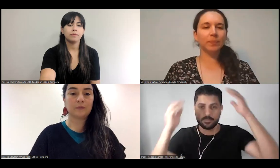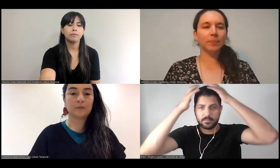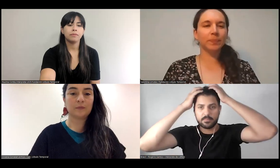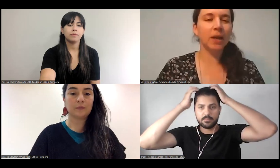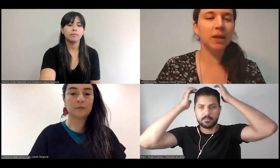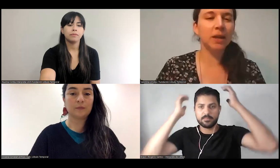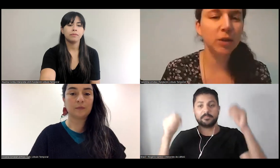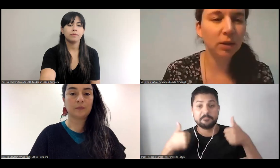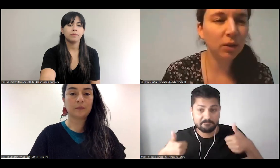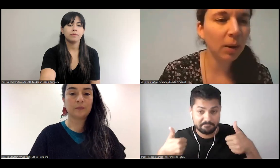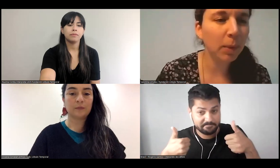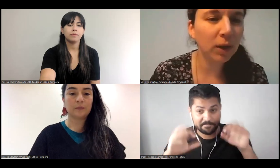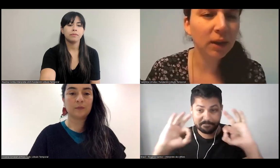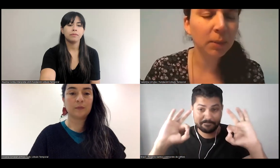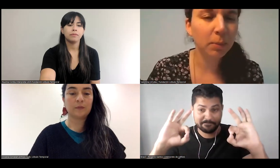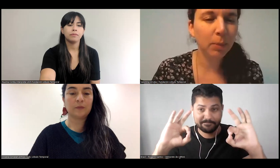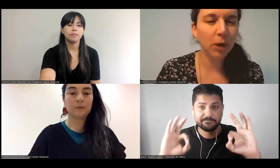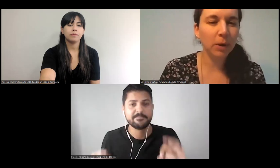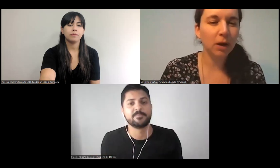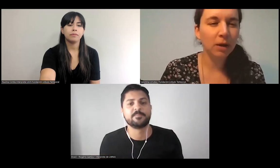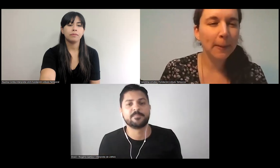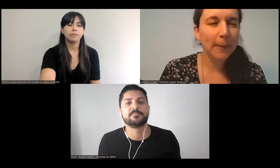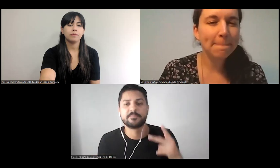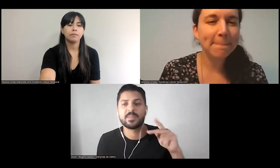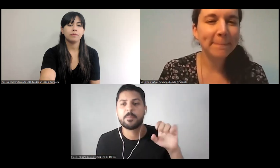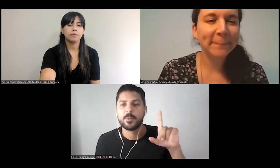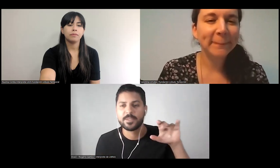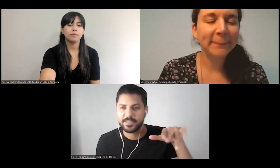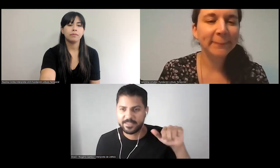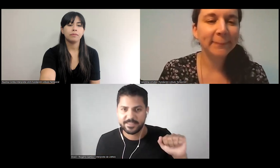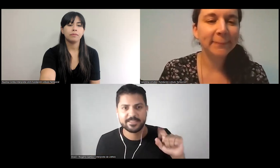Súper. Ahí estamos, ¿cierto? Ah, Paulina, vamos a esperar.